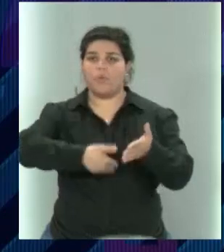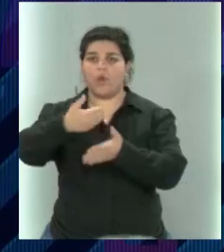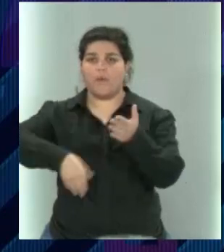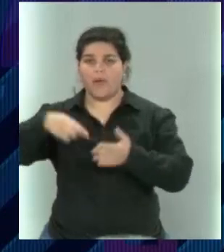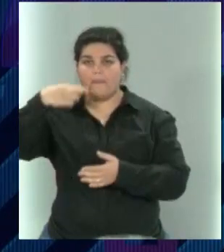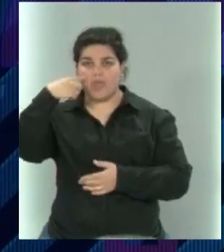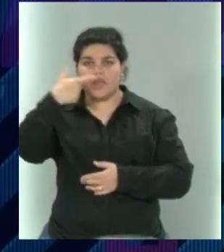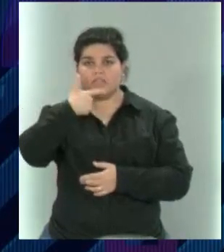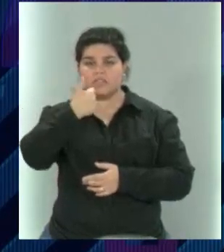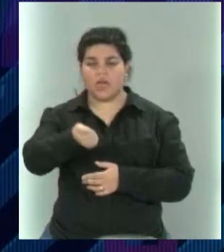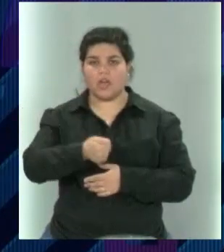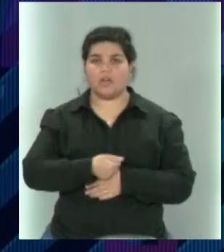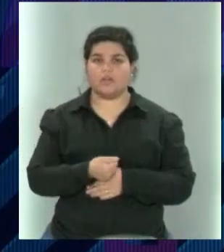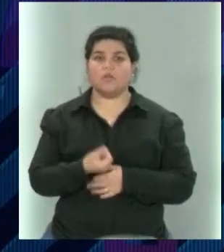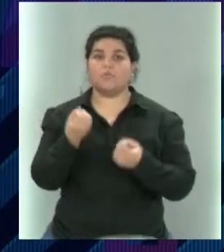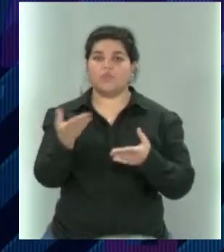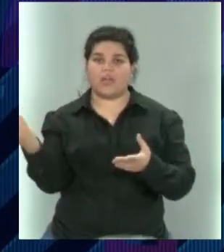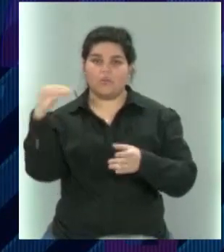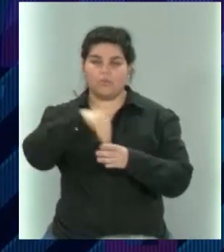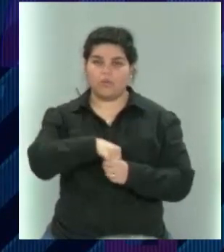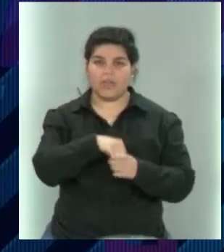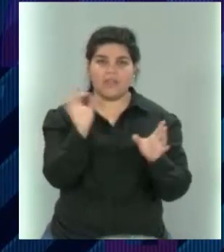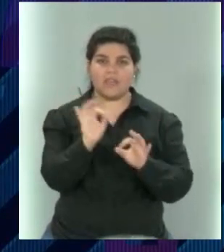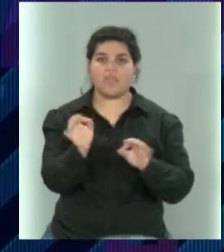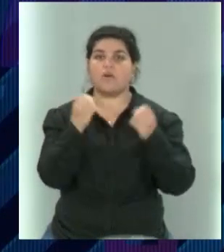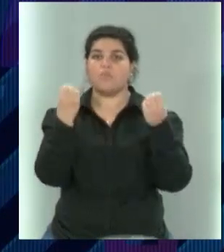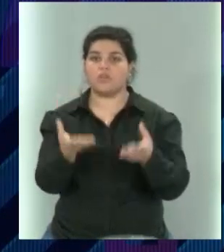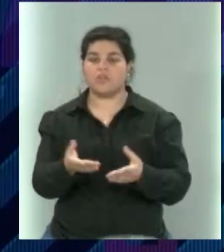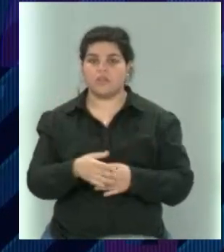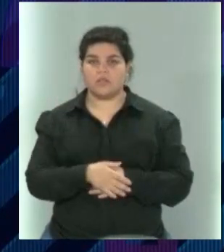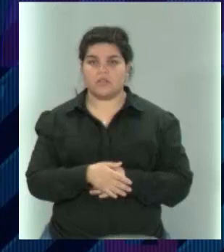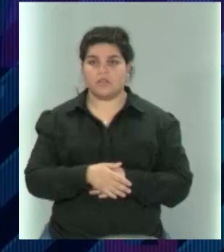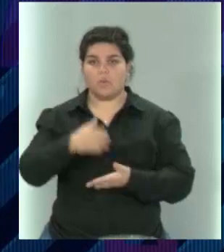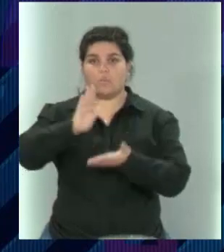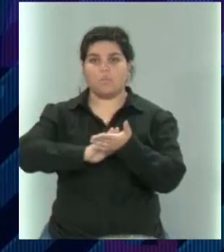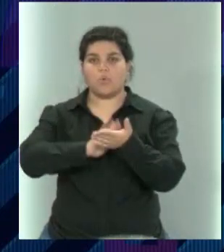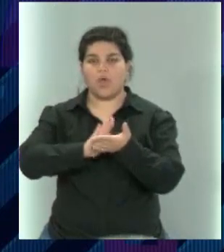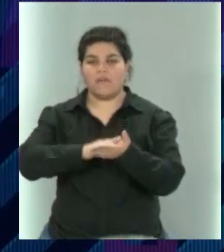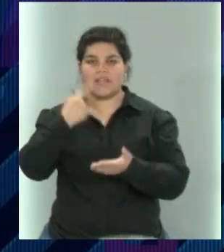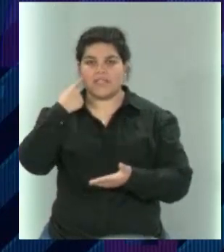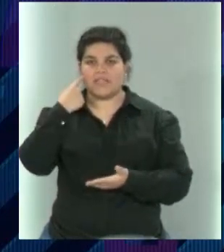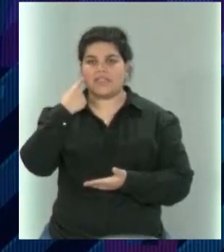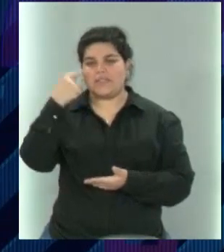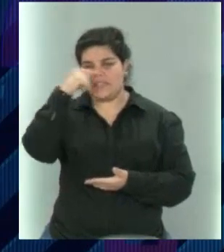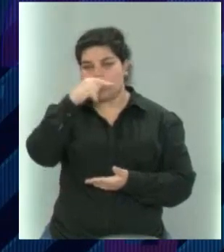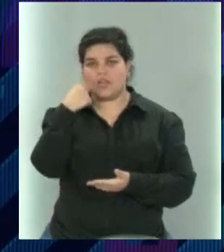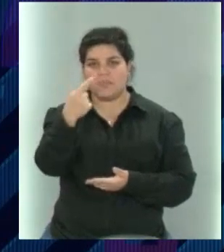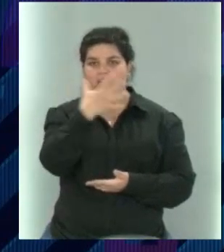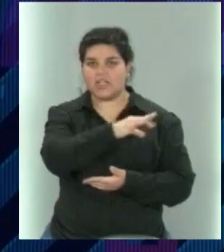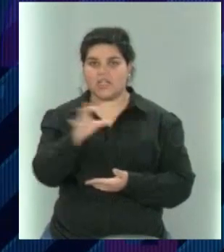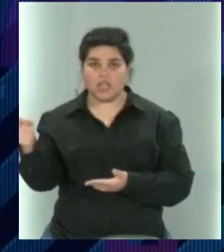la organización no la incluyó en el ranking debido a que fue insuficiente la muestra tomada entre 7.500 estudiantes